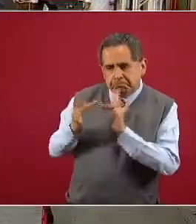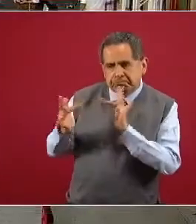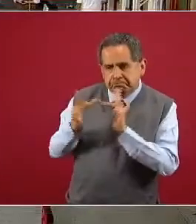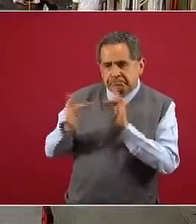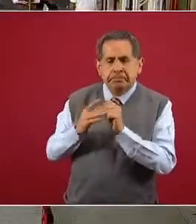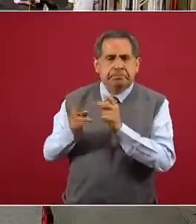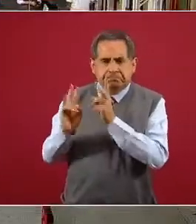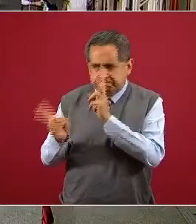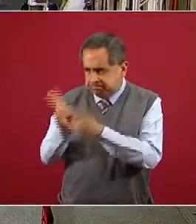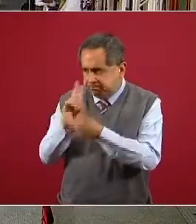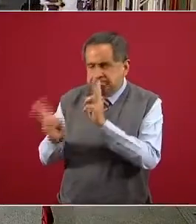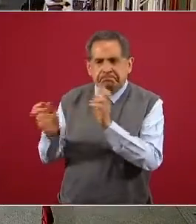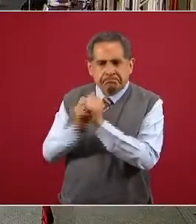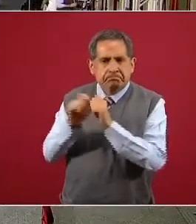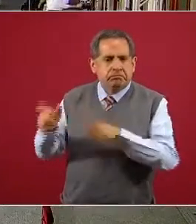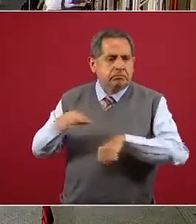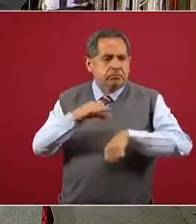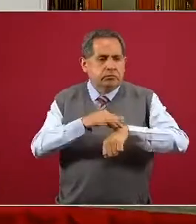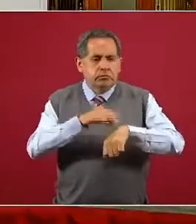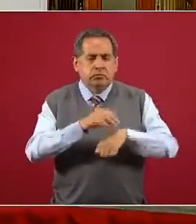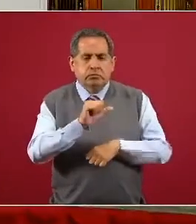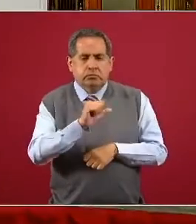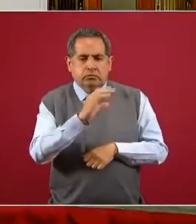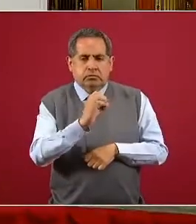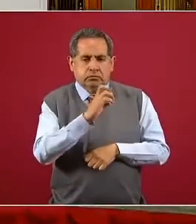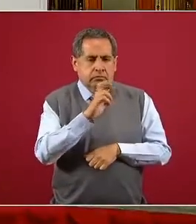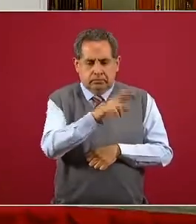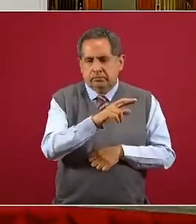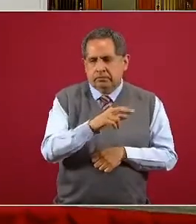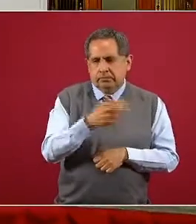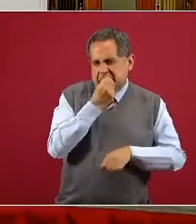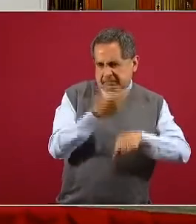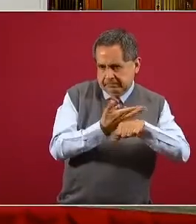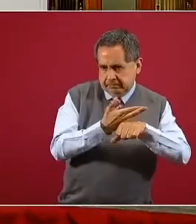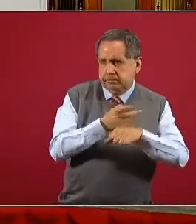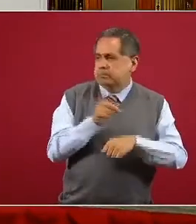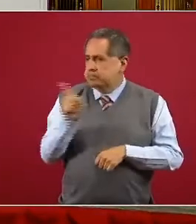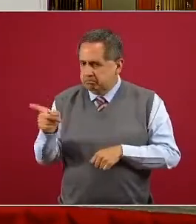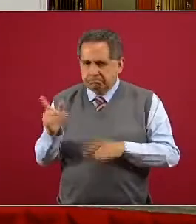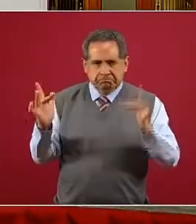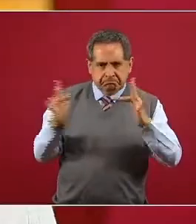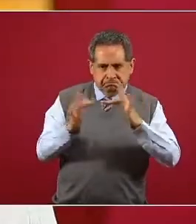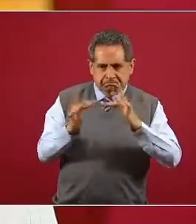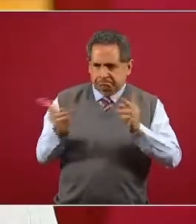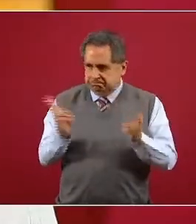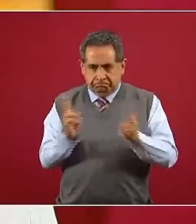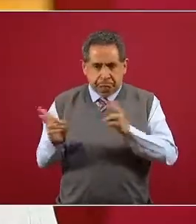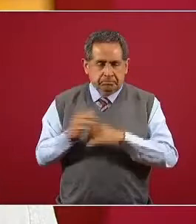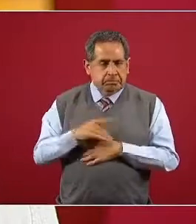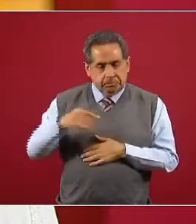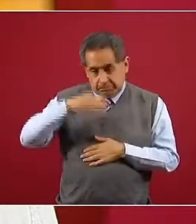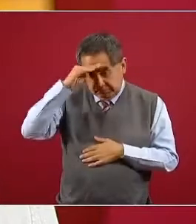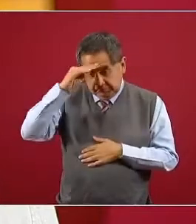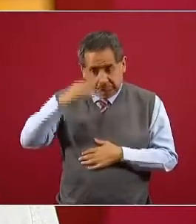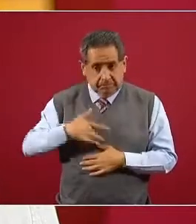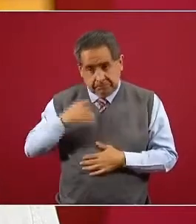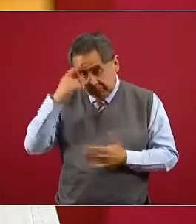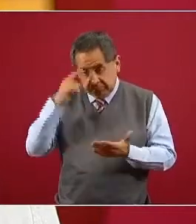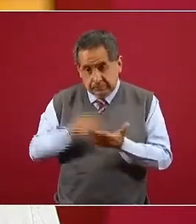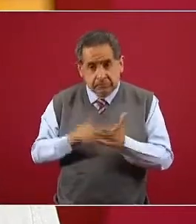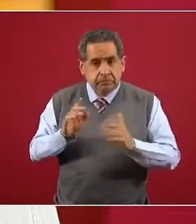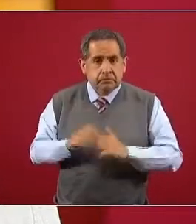Hubo conversaciones con el doctor Alcocer, nuestro secretario de Salud, y me parece a mí que de una manera